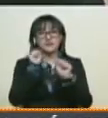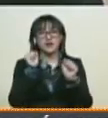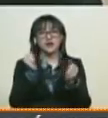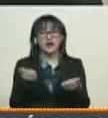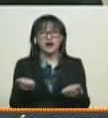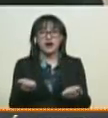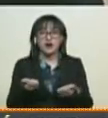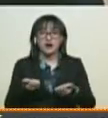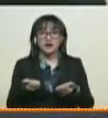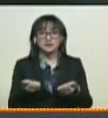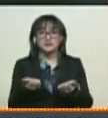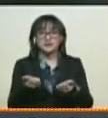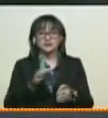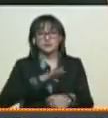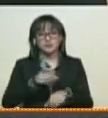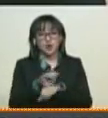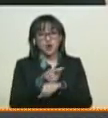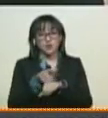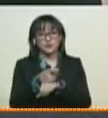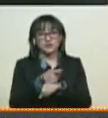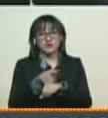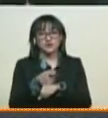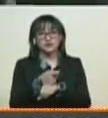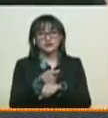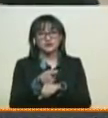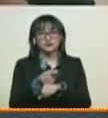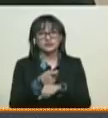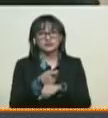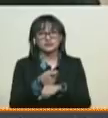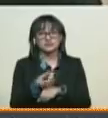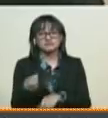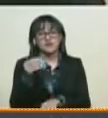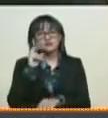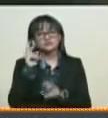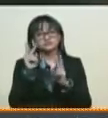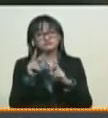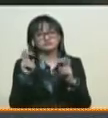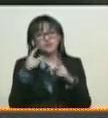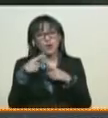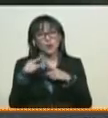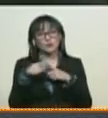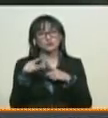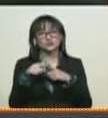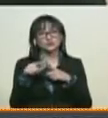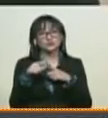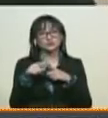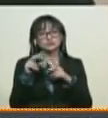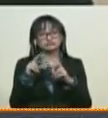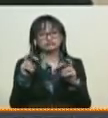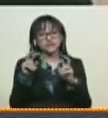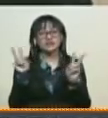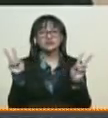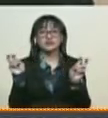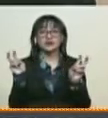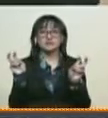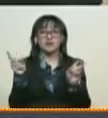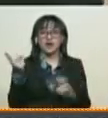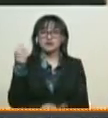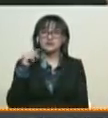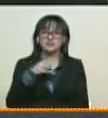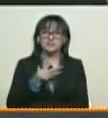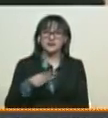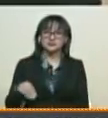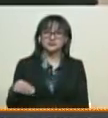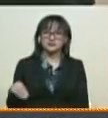gabinete del gobierno bolivariano, y además de revisar otros temas, ¿no? El día de ayer, como ustedes saben, el presidente de